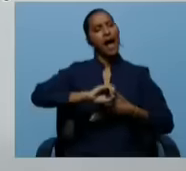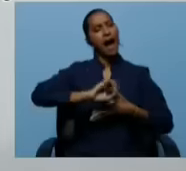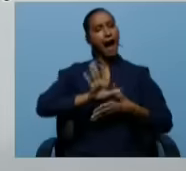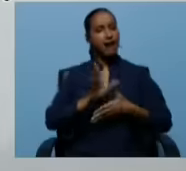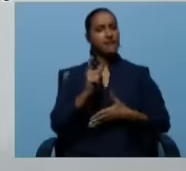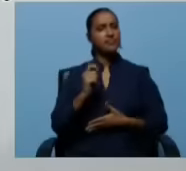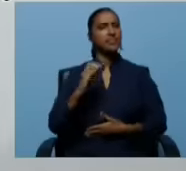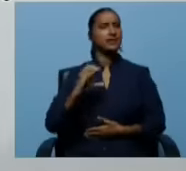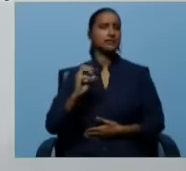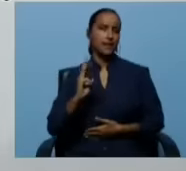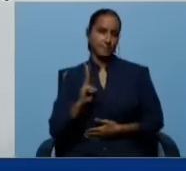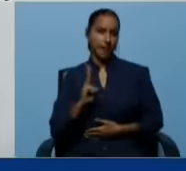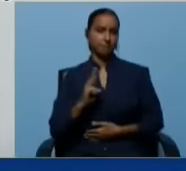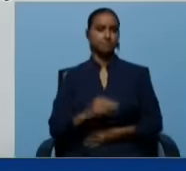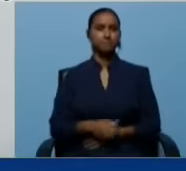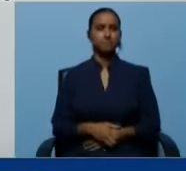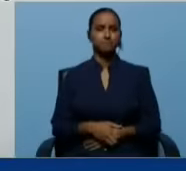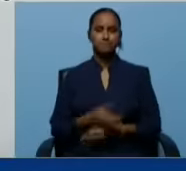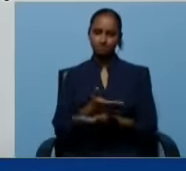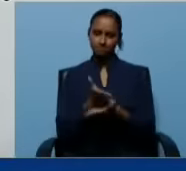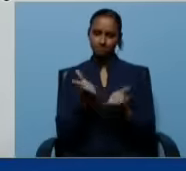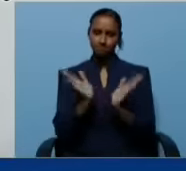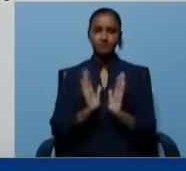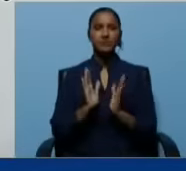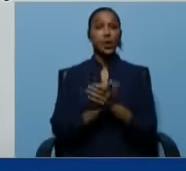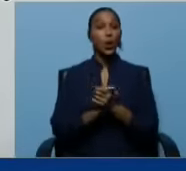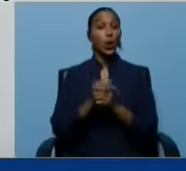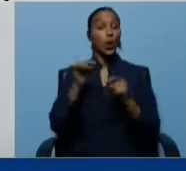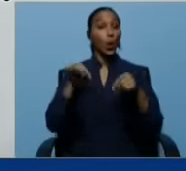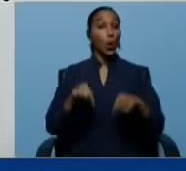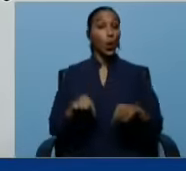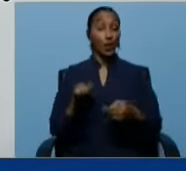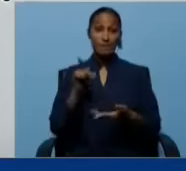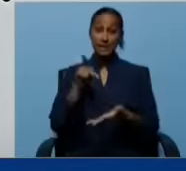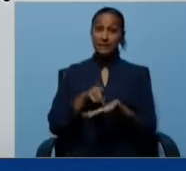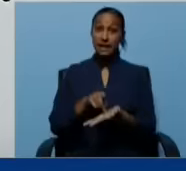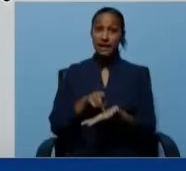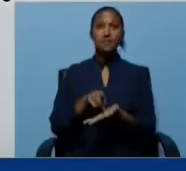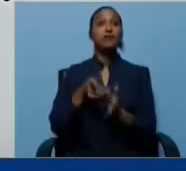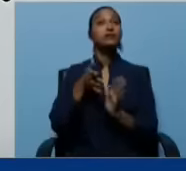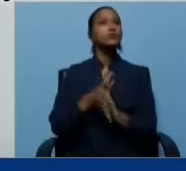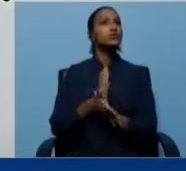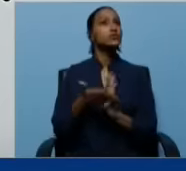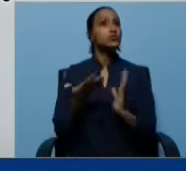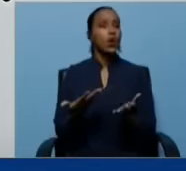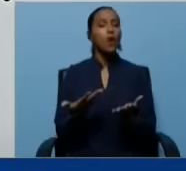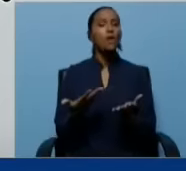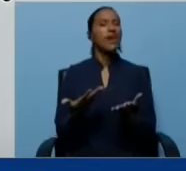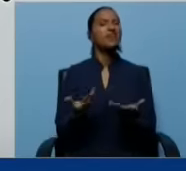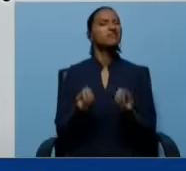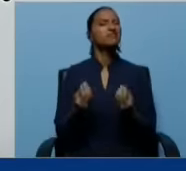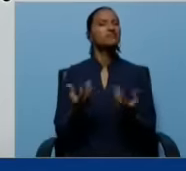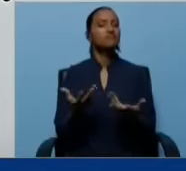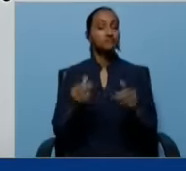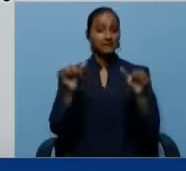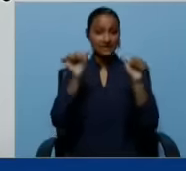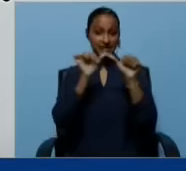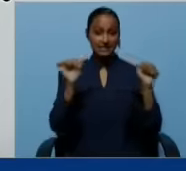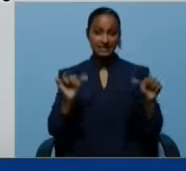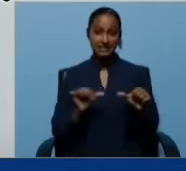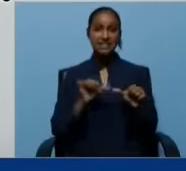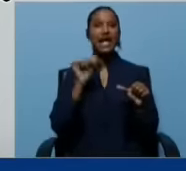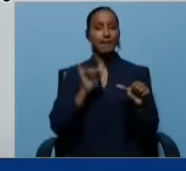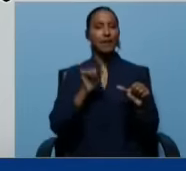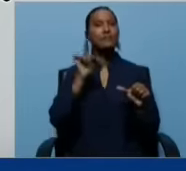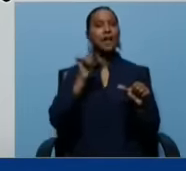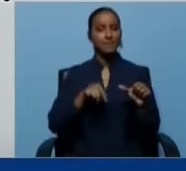y compañeras hoy aquí presentes y a través de este sistema telemático, los compañeros y compañeras de